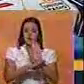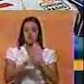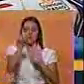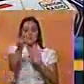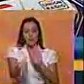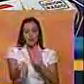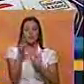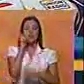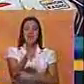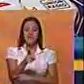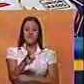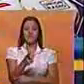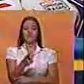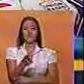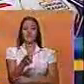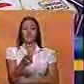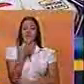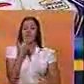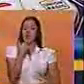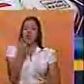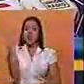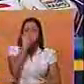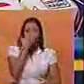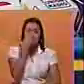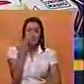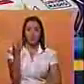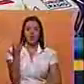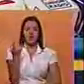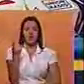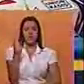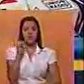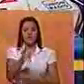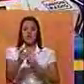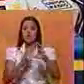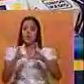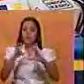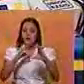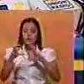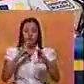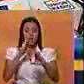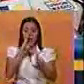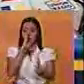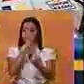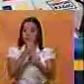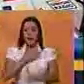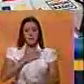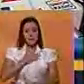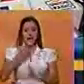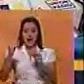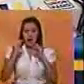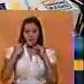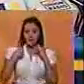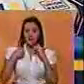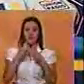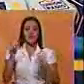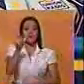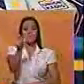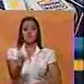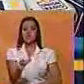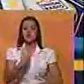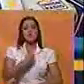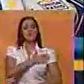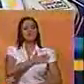sobre todo que mantengamos, si tienen alguna duda, que mantengan una comunicación directa con nosotros mismos. Todas las rectoras y los rectores estamos